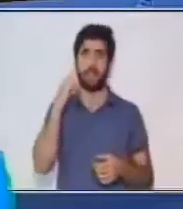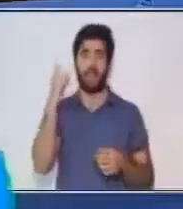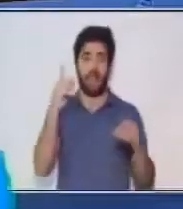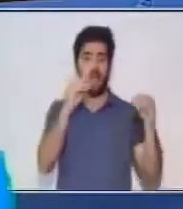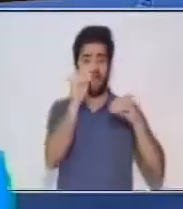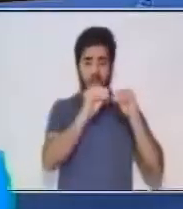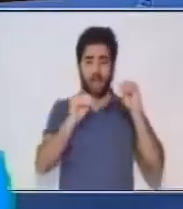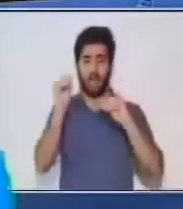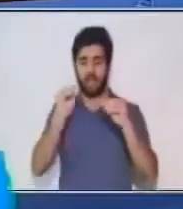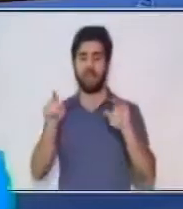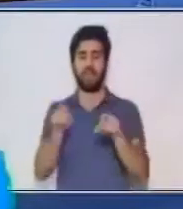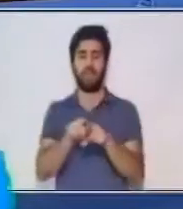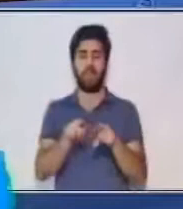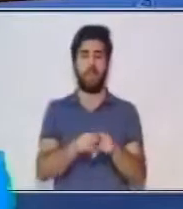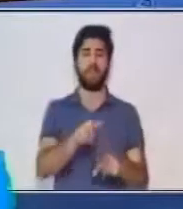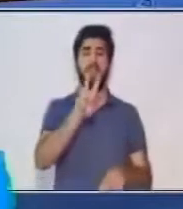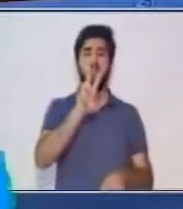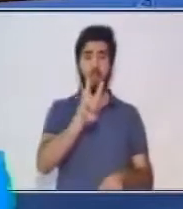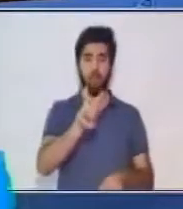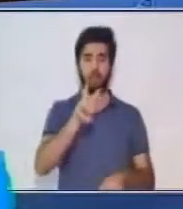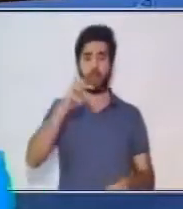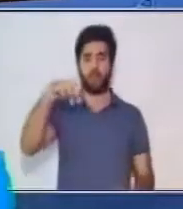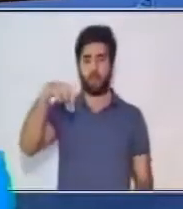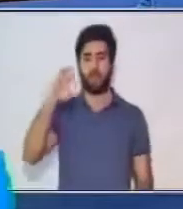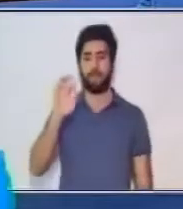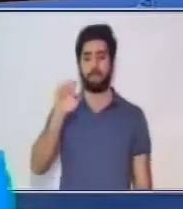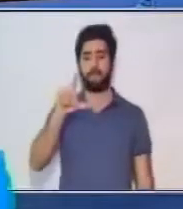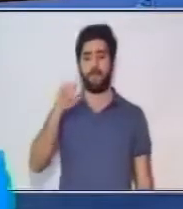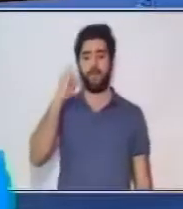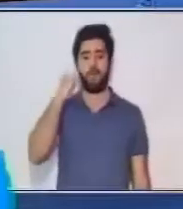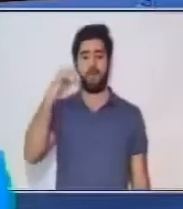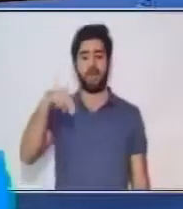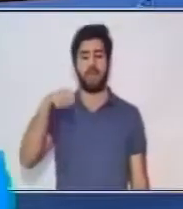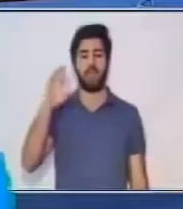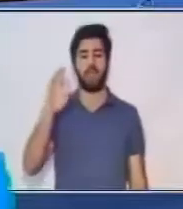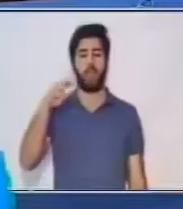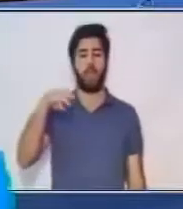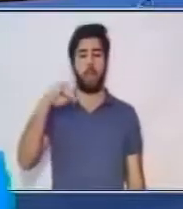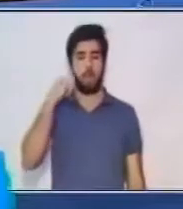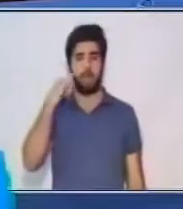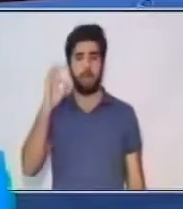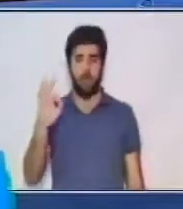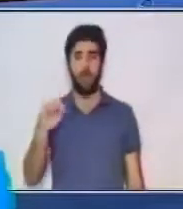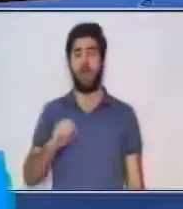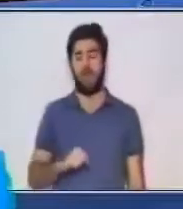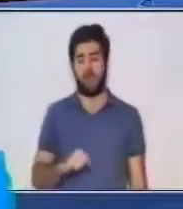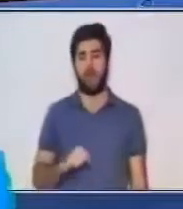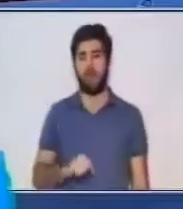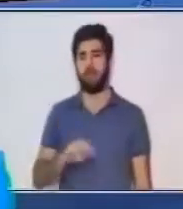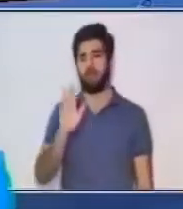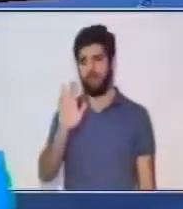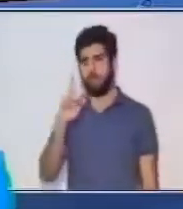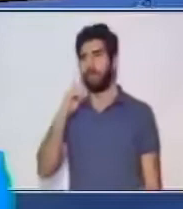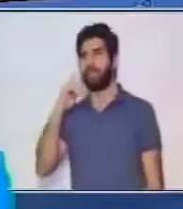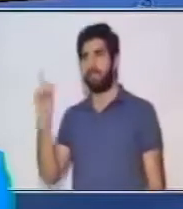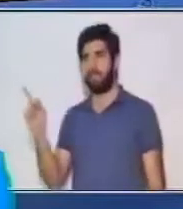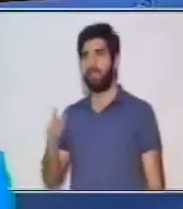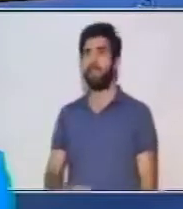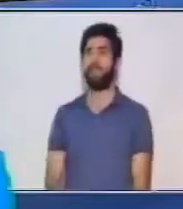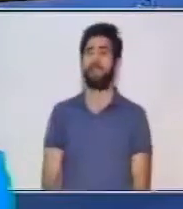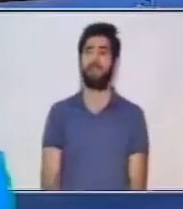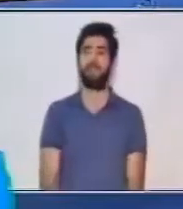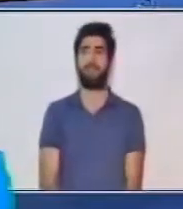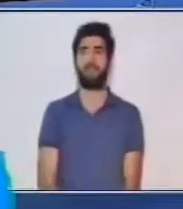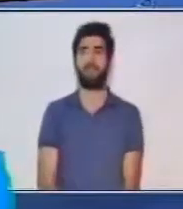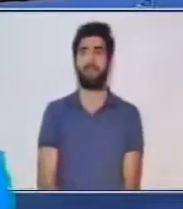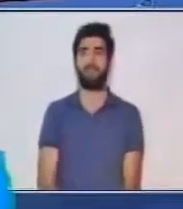dos polinomios. En este caso, tenemos y nos